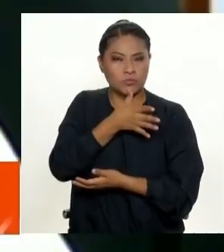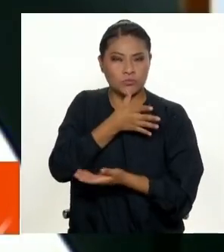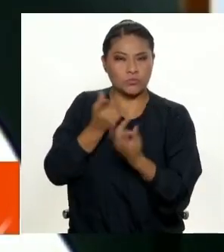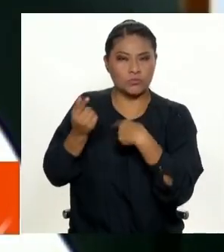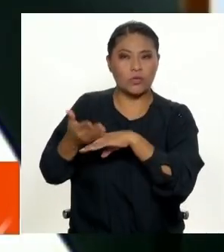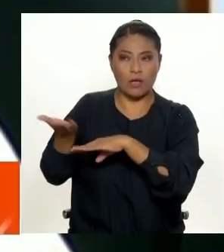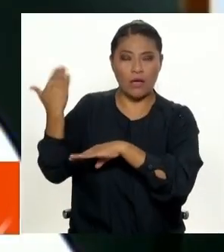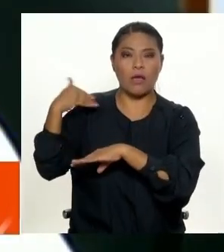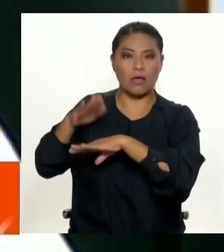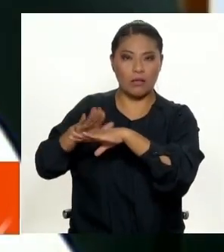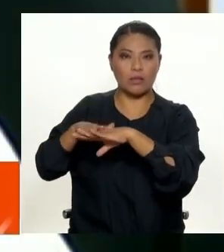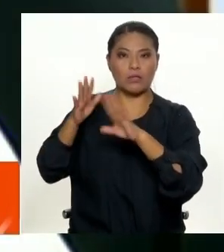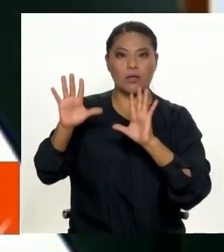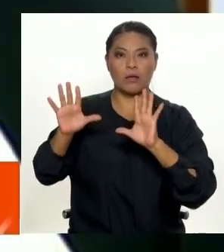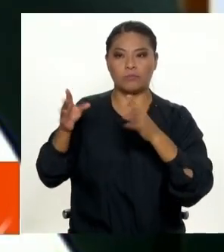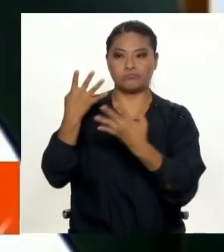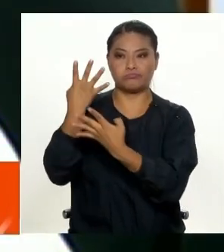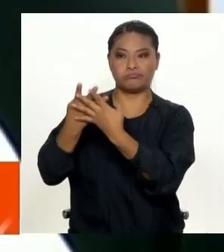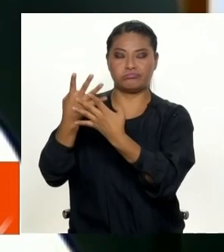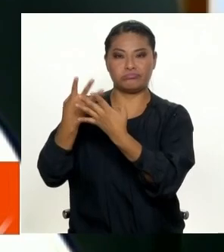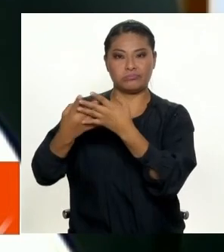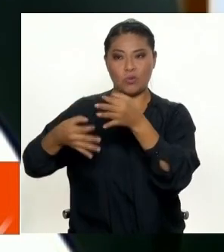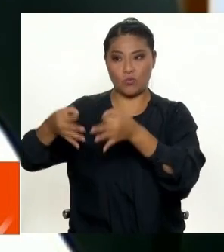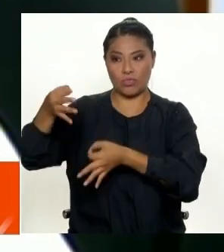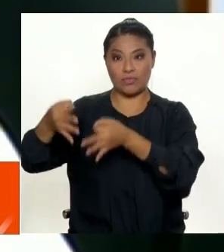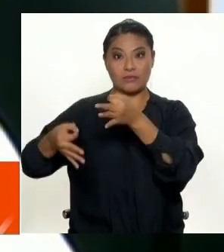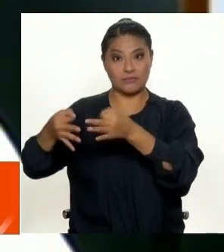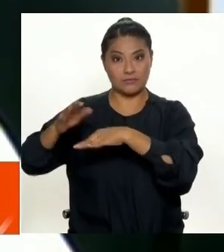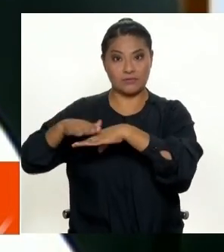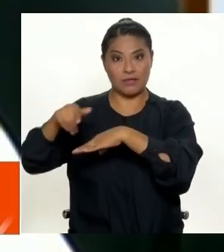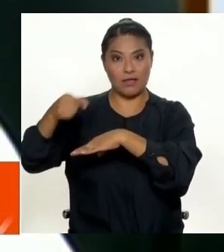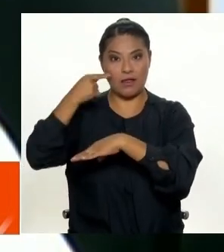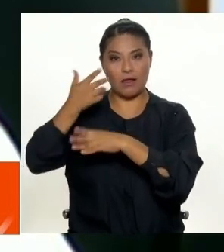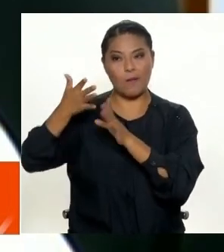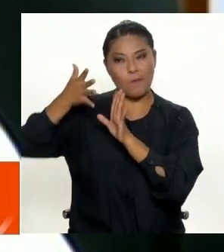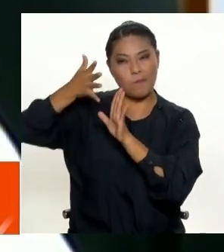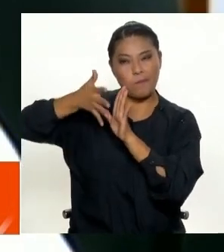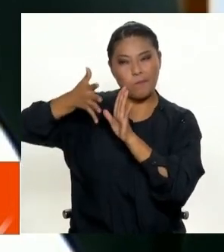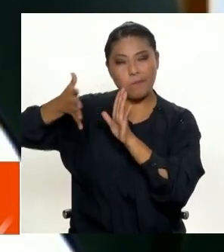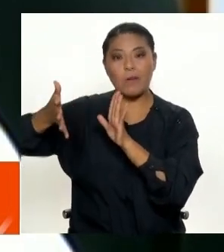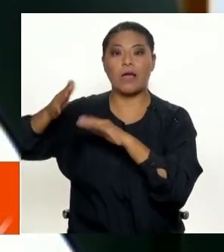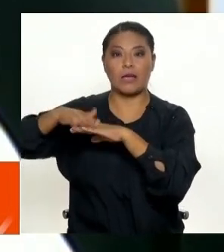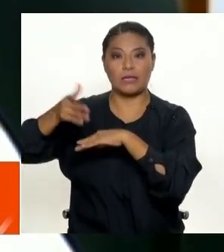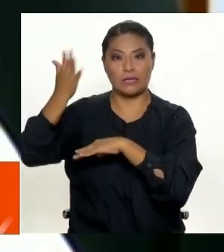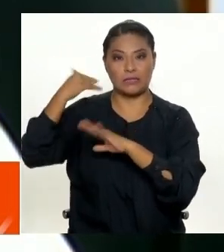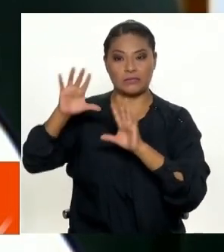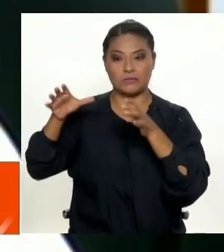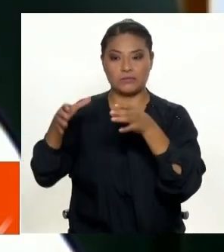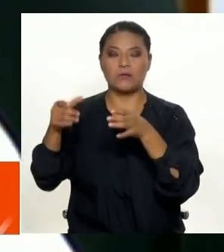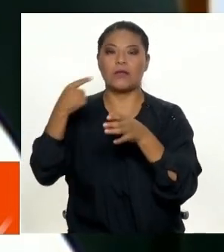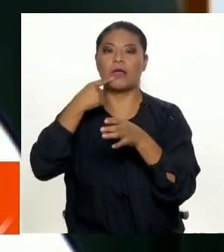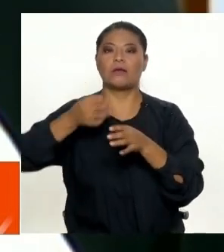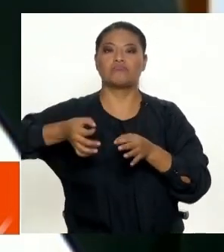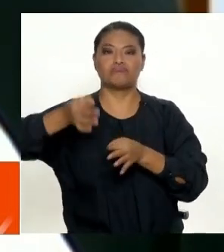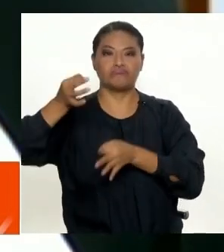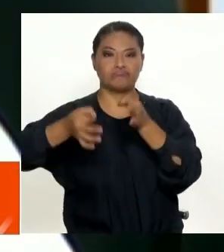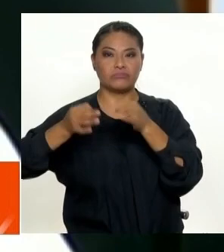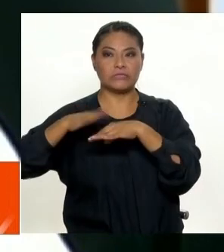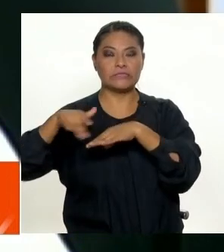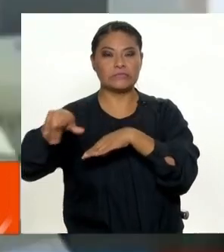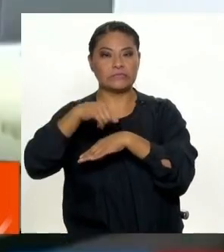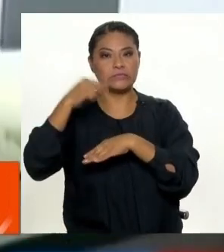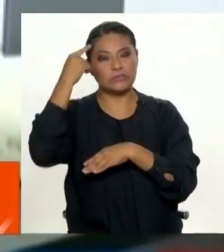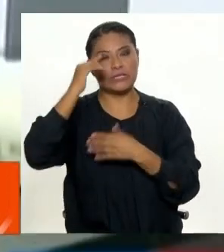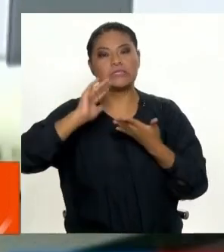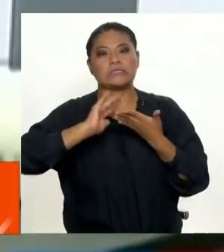la carceleta del Poder Judicial tras pasar por la audiencia de control de identidad en la Corte de Lima. En la audiencia, la inculpada indicó estar delicada de